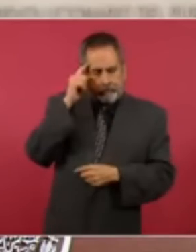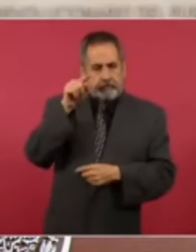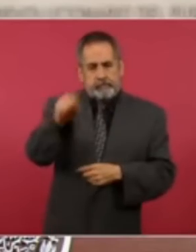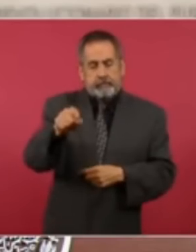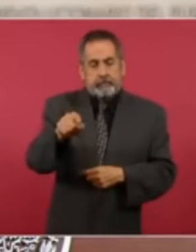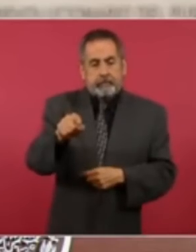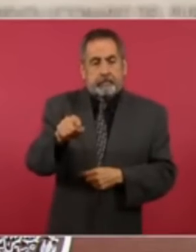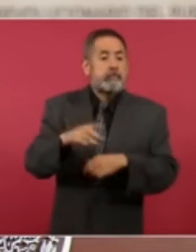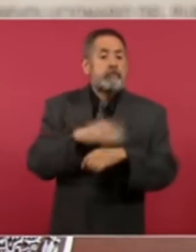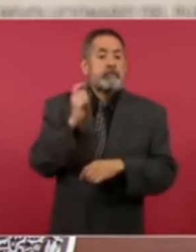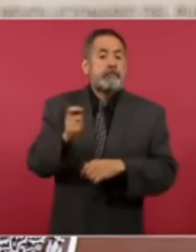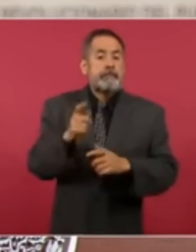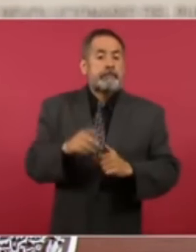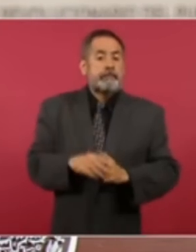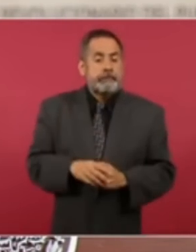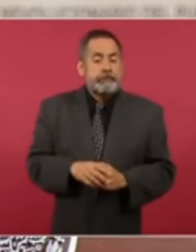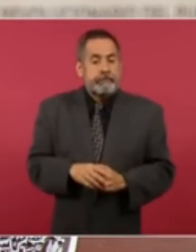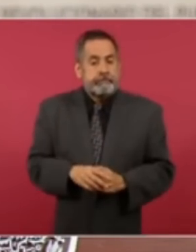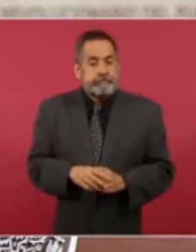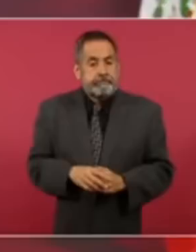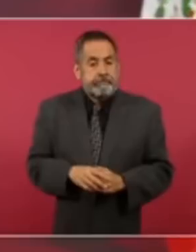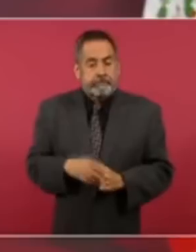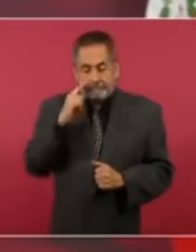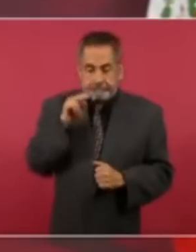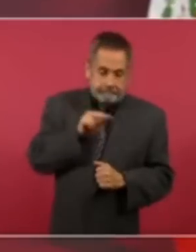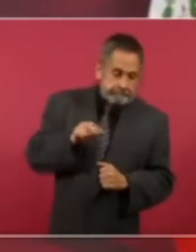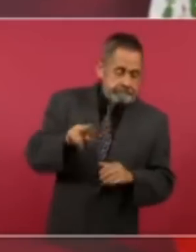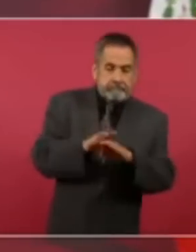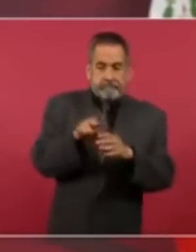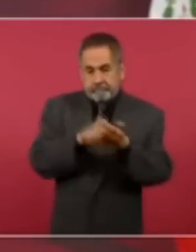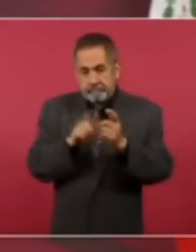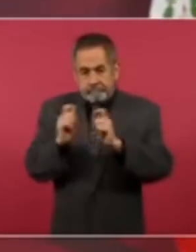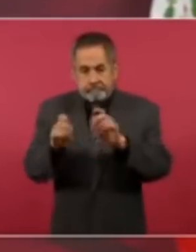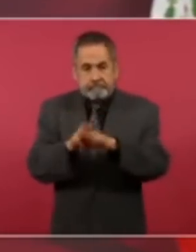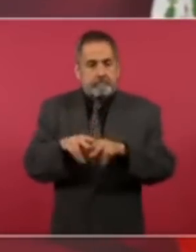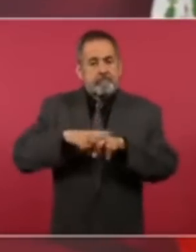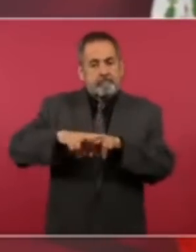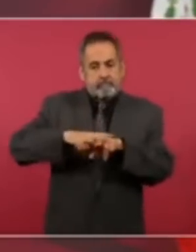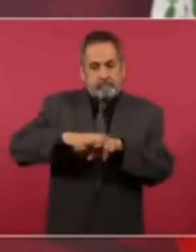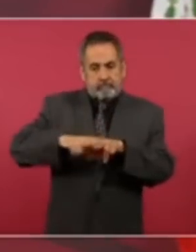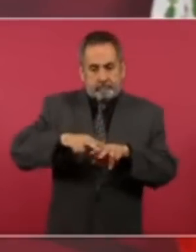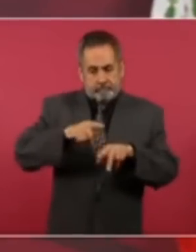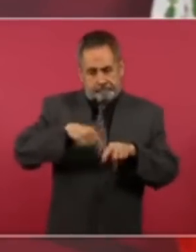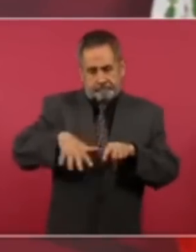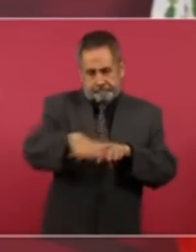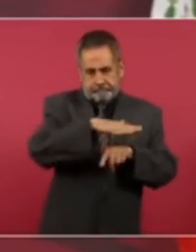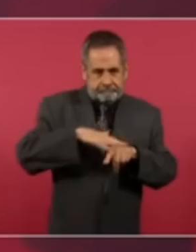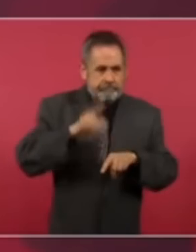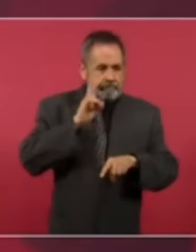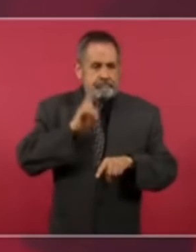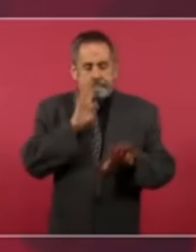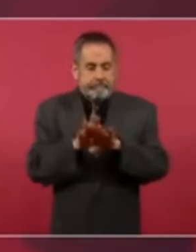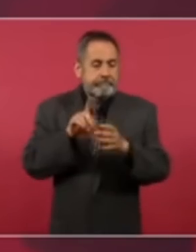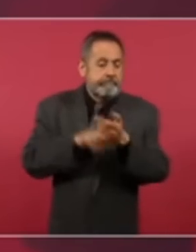Voy al Istmo porque vamos a supervisar los trabajos en las vías y vamos